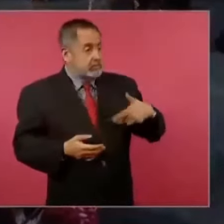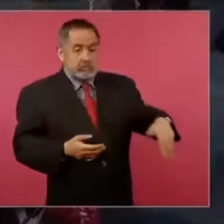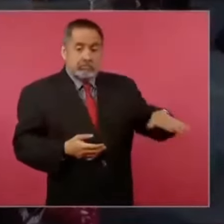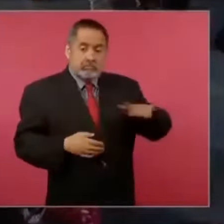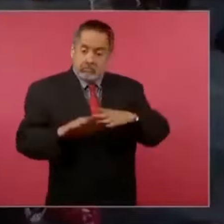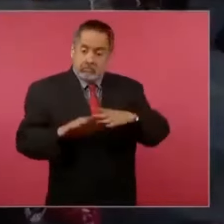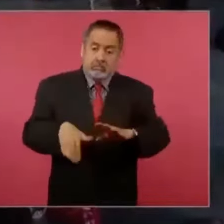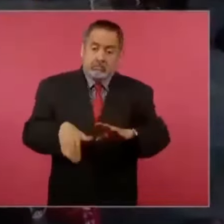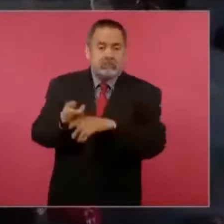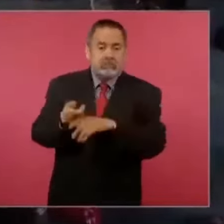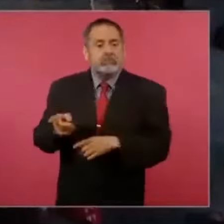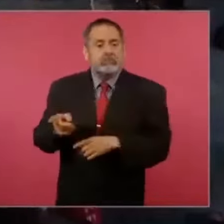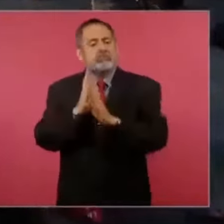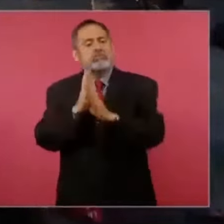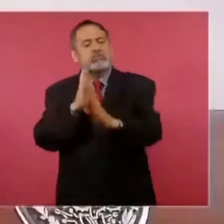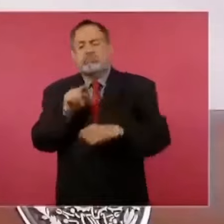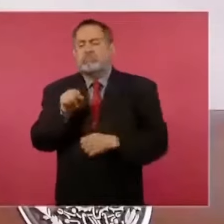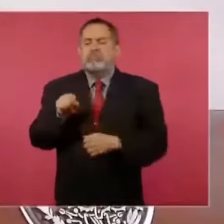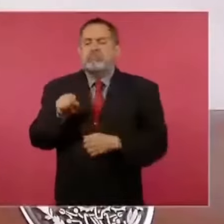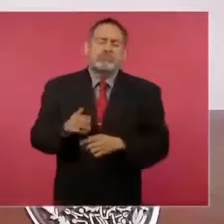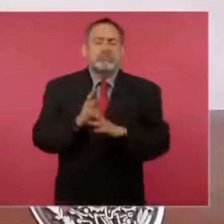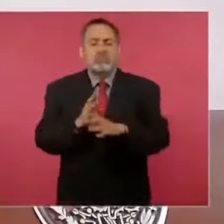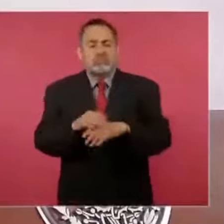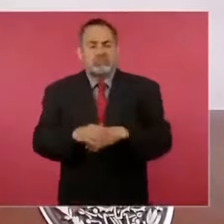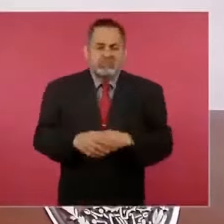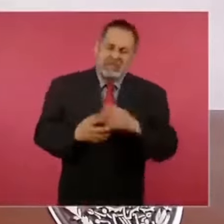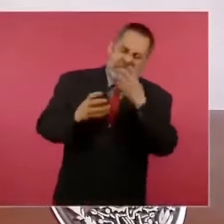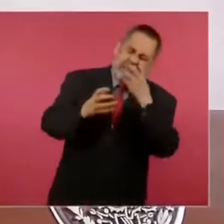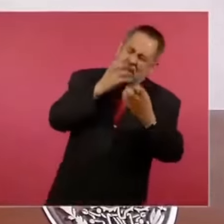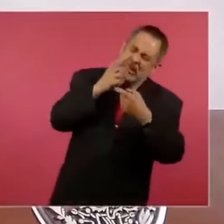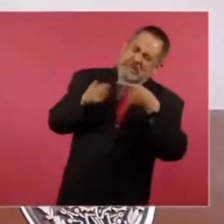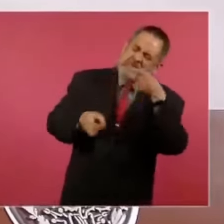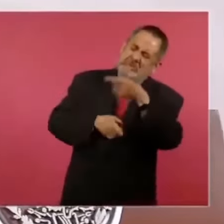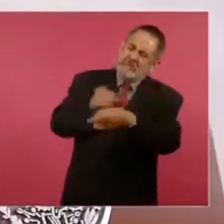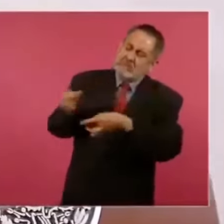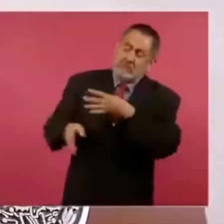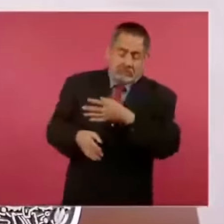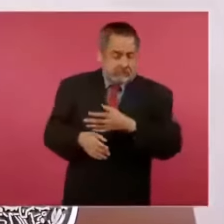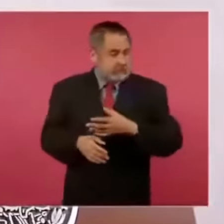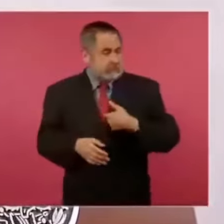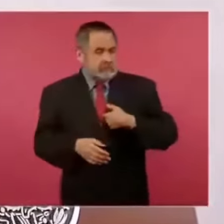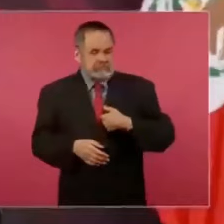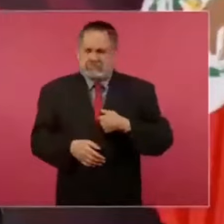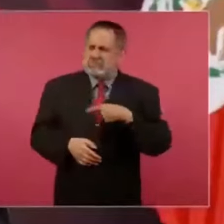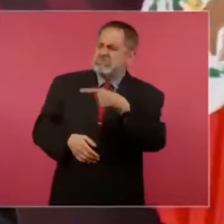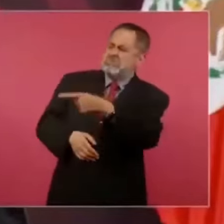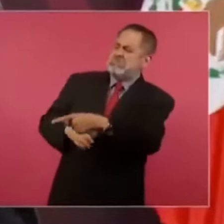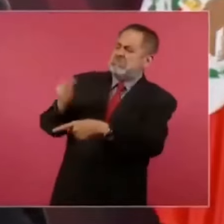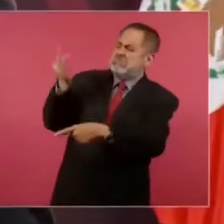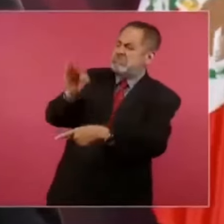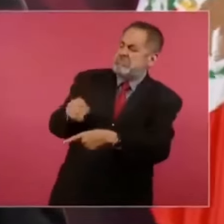en la fila para votar y que le gritaban, eres un traidor.